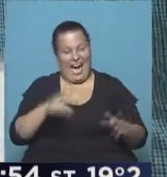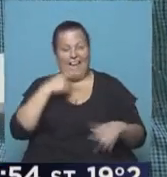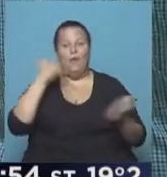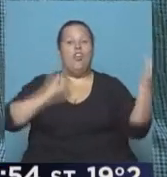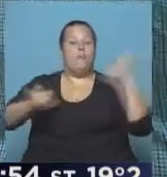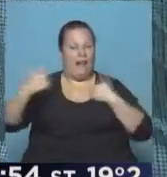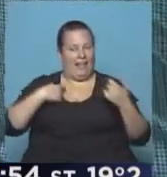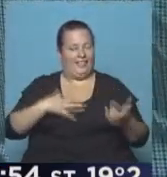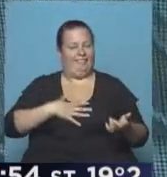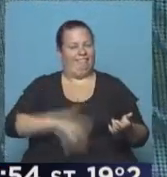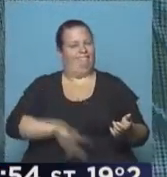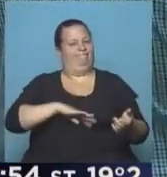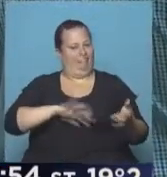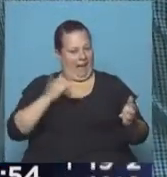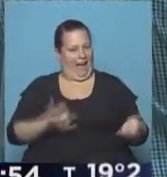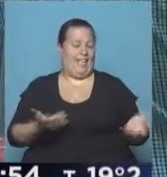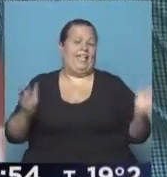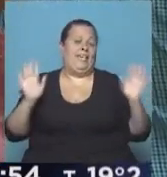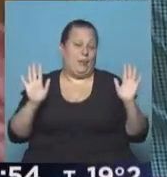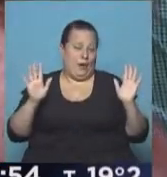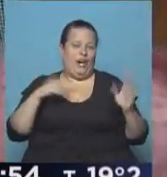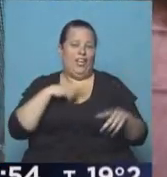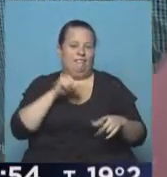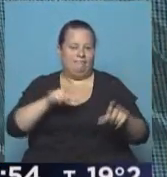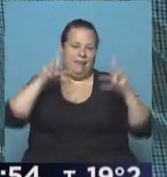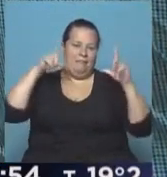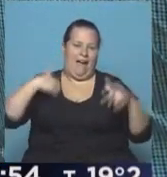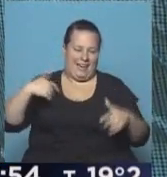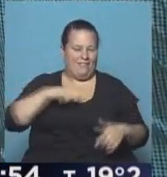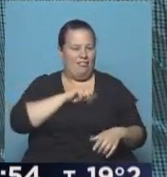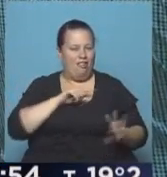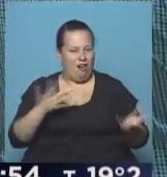se las dicen, ¿no? Afecta la imagen del país, ese es el problema.